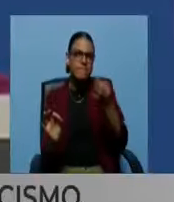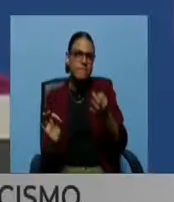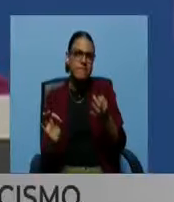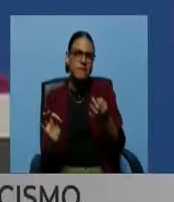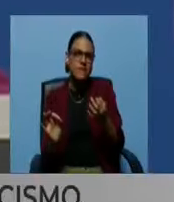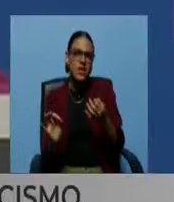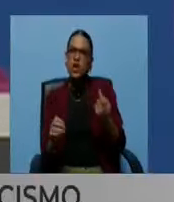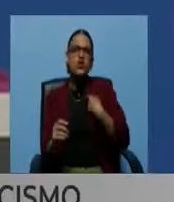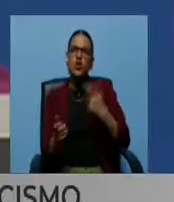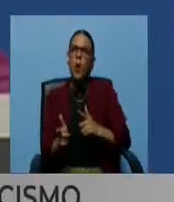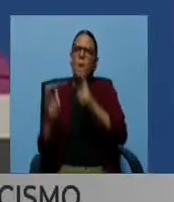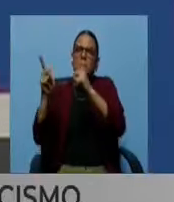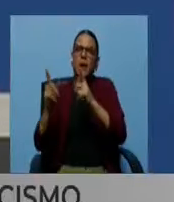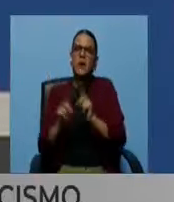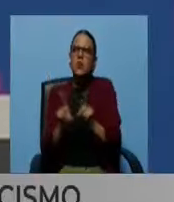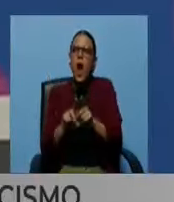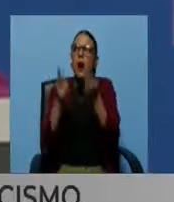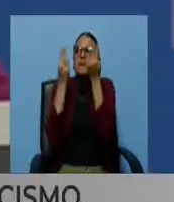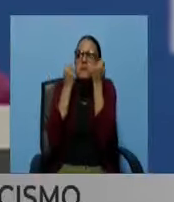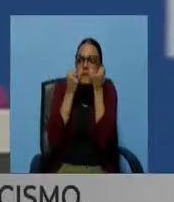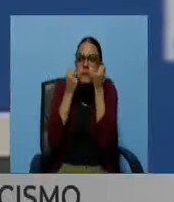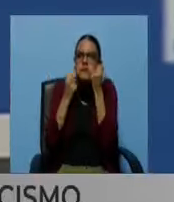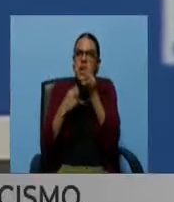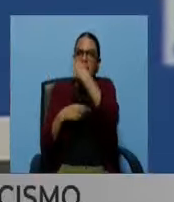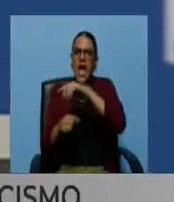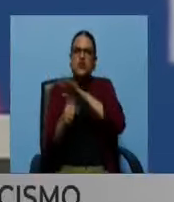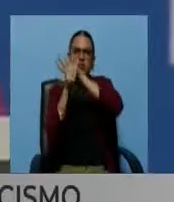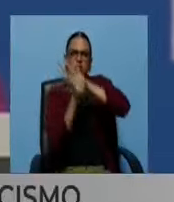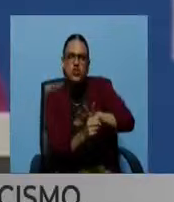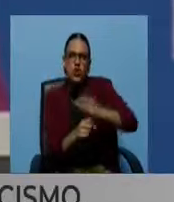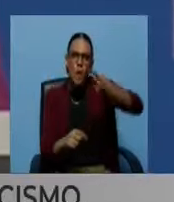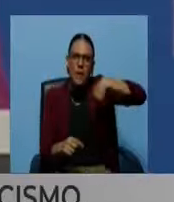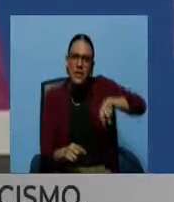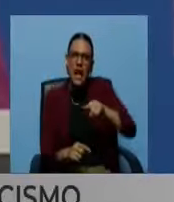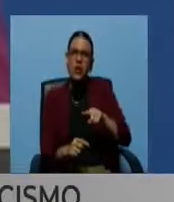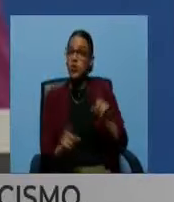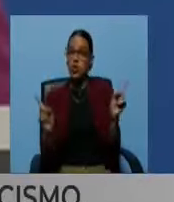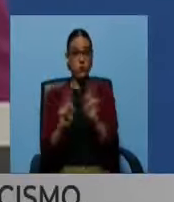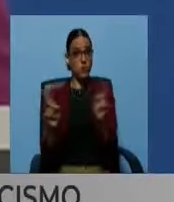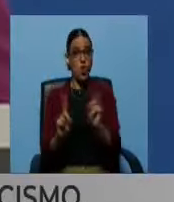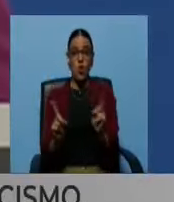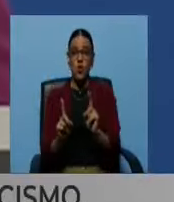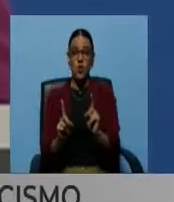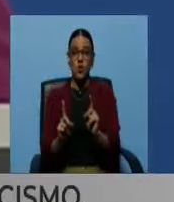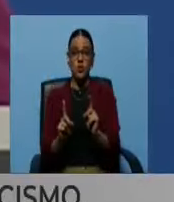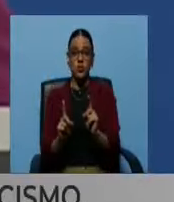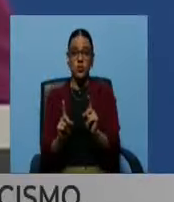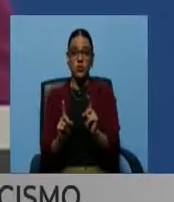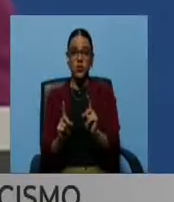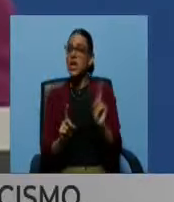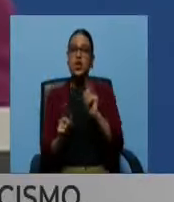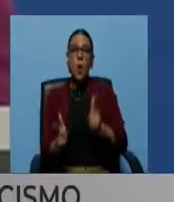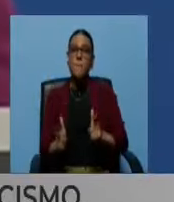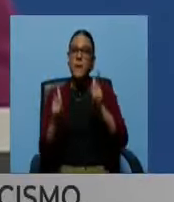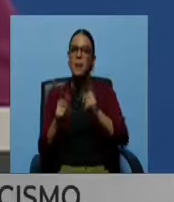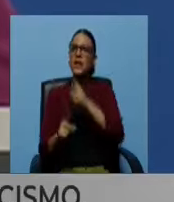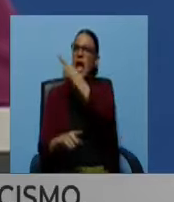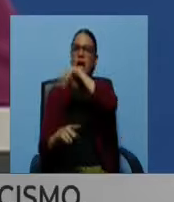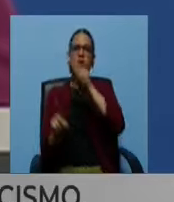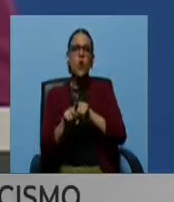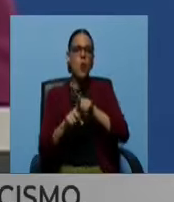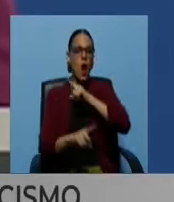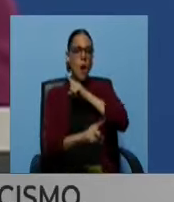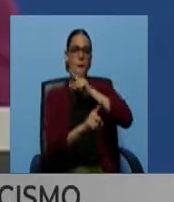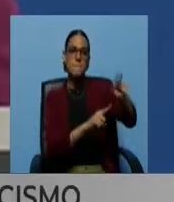no dejarse atropellar ni someter y sobre todo no dejarse dar órdenes,